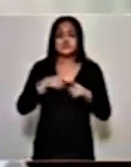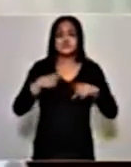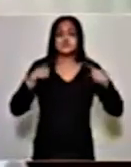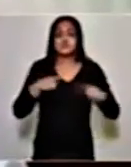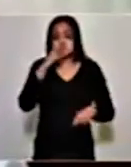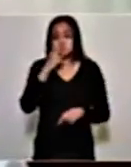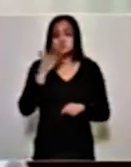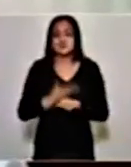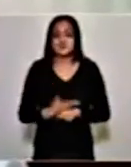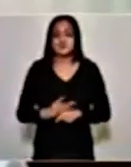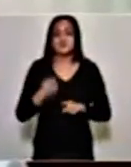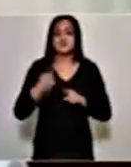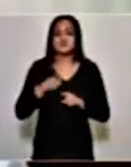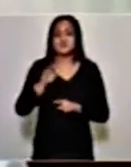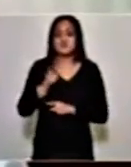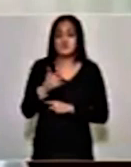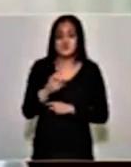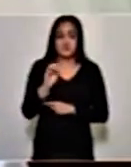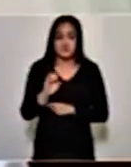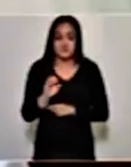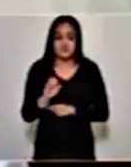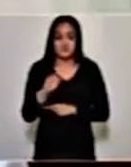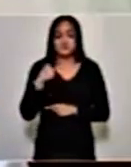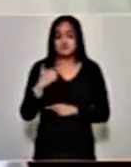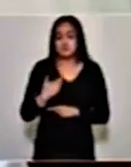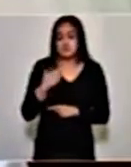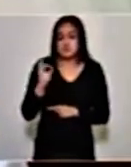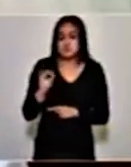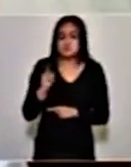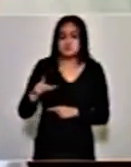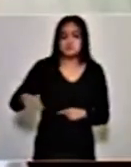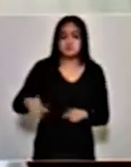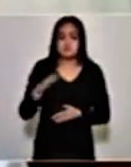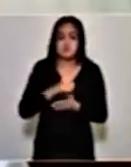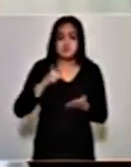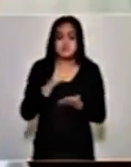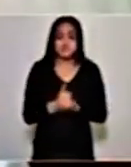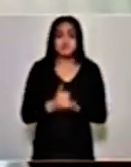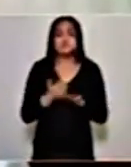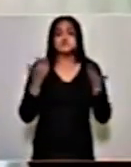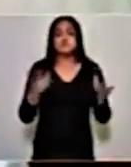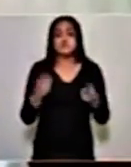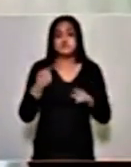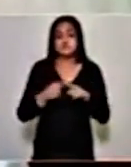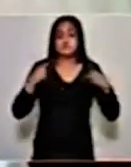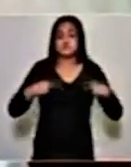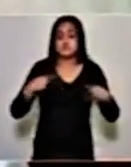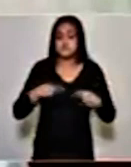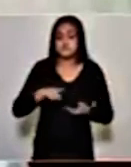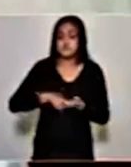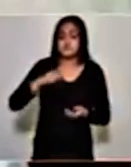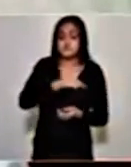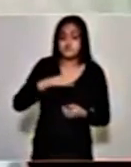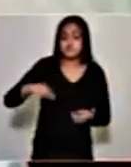presuntos responsables por parte de la Fiscalía. Celebro por parte del gobierno de la ciudad y siendo los habitantes del municipio de